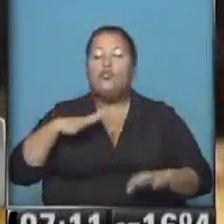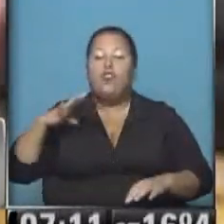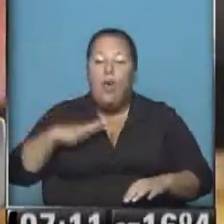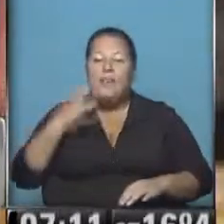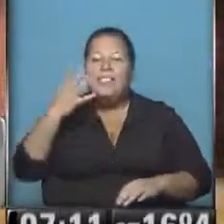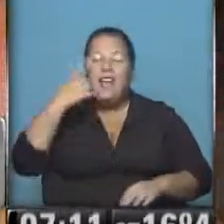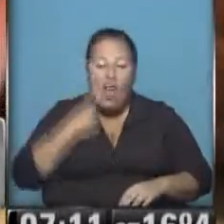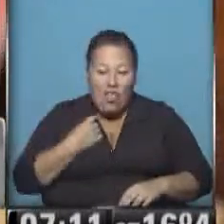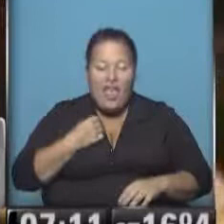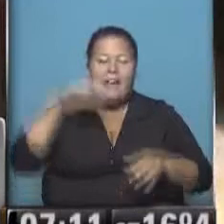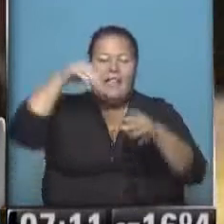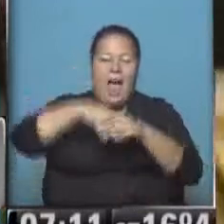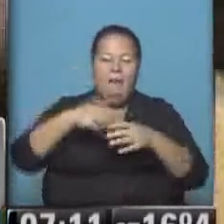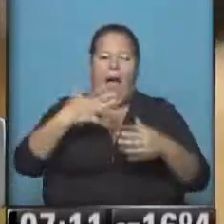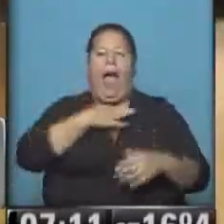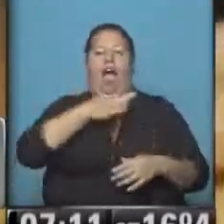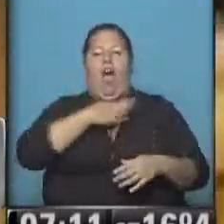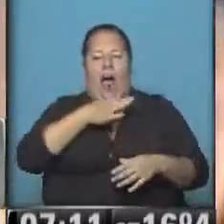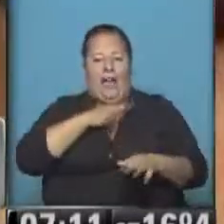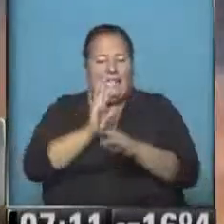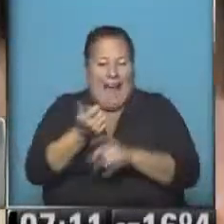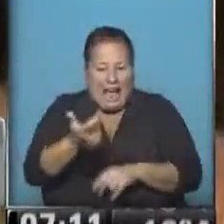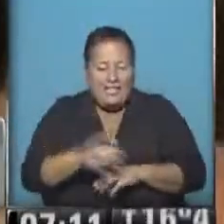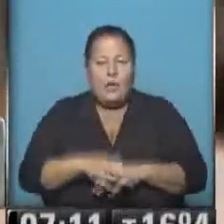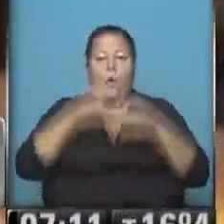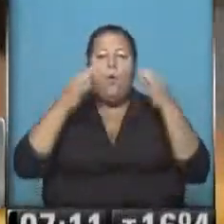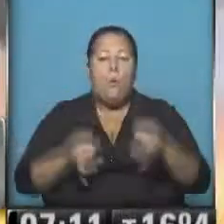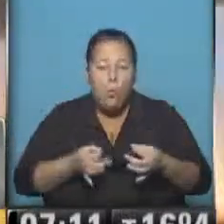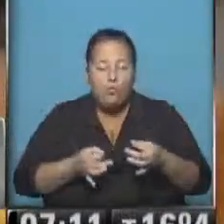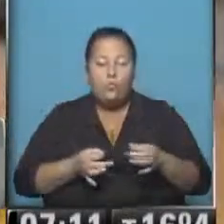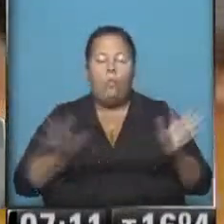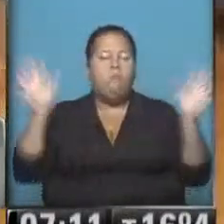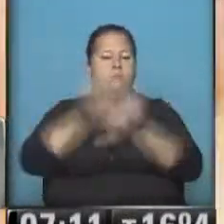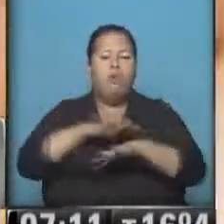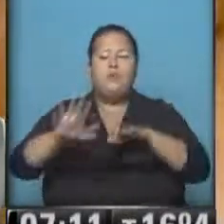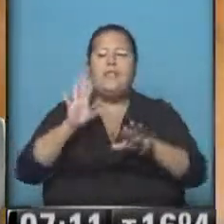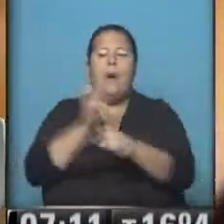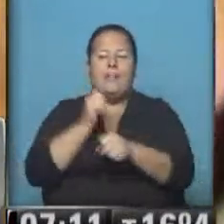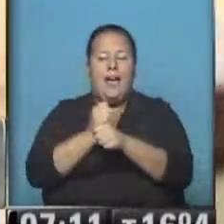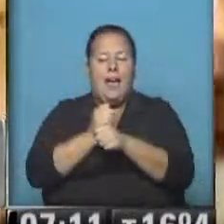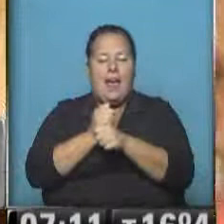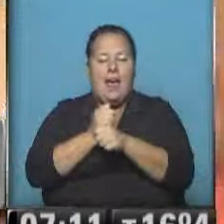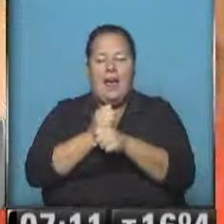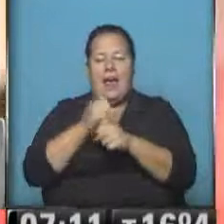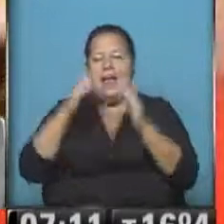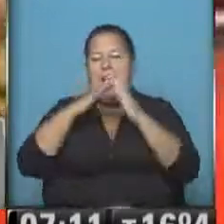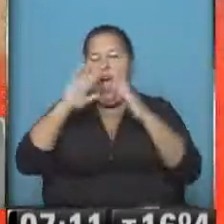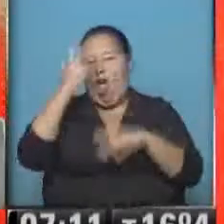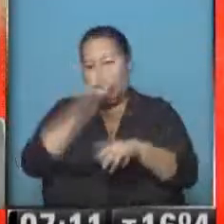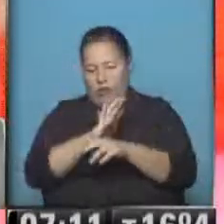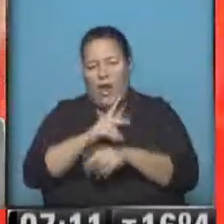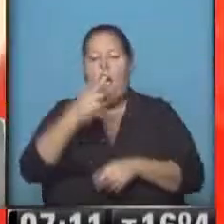pasaron 5 días atrapado, casi asfixiado estaba. Justo lo sorprendió el terremoto cuando estaba trabajando en una casa de huéspedes.